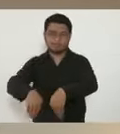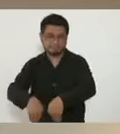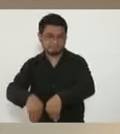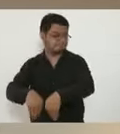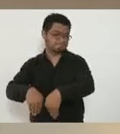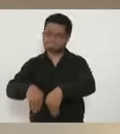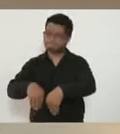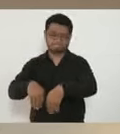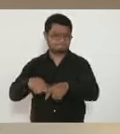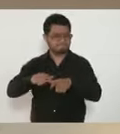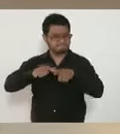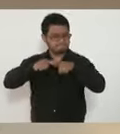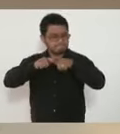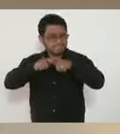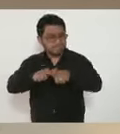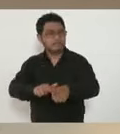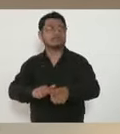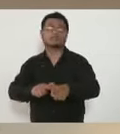porque